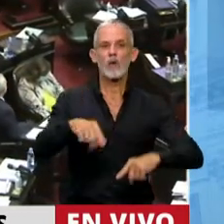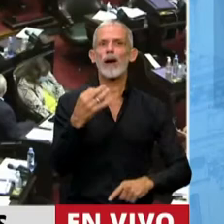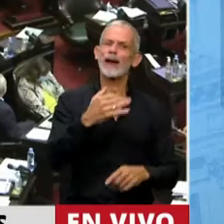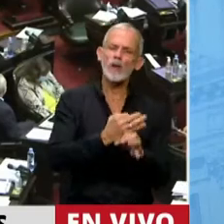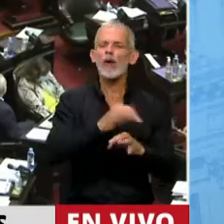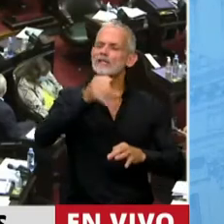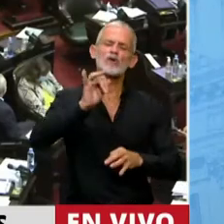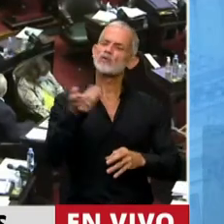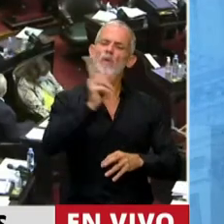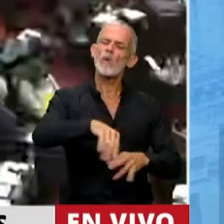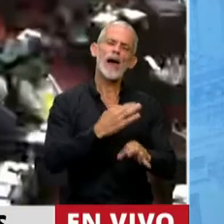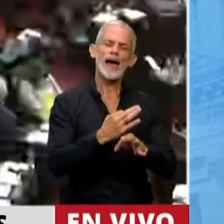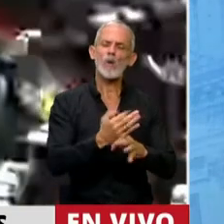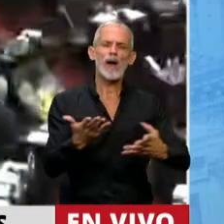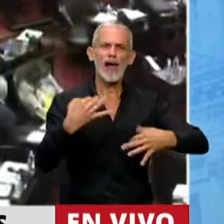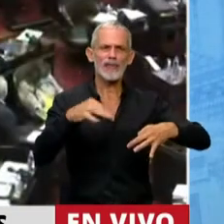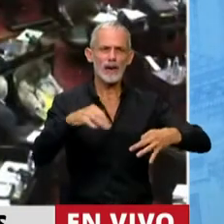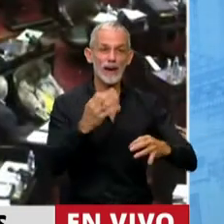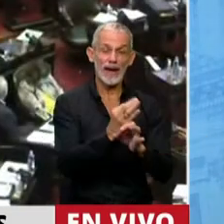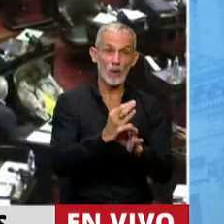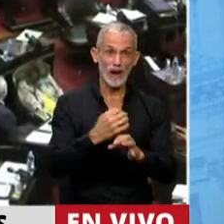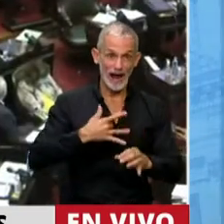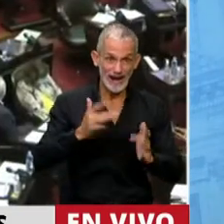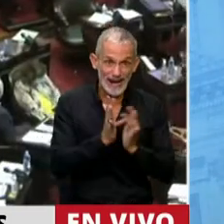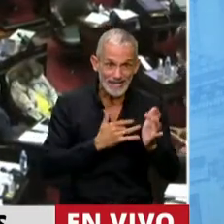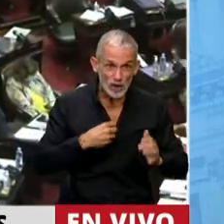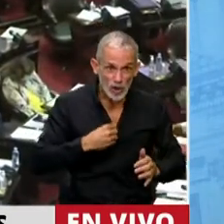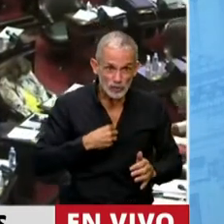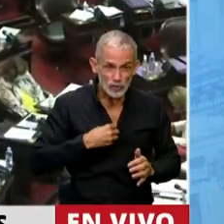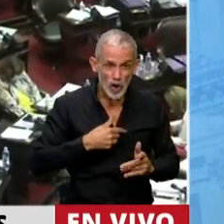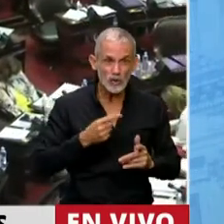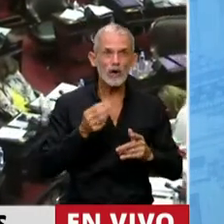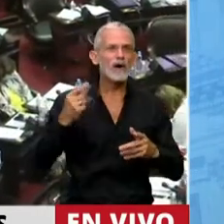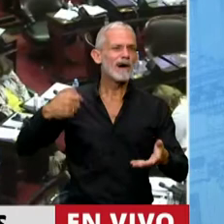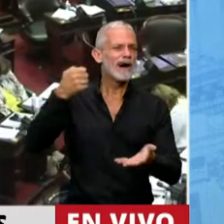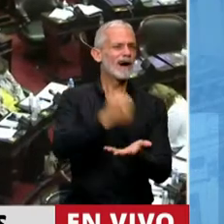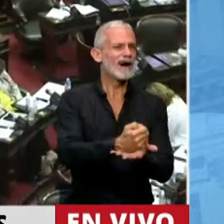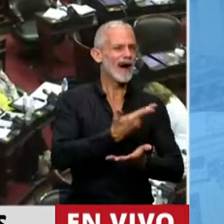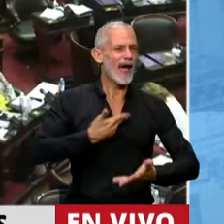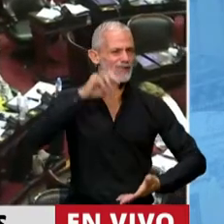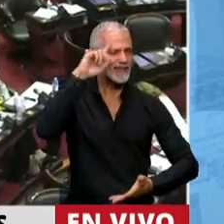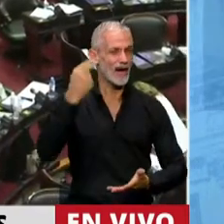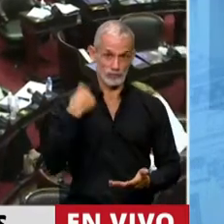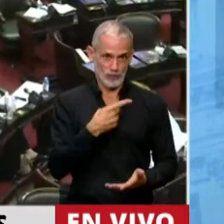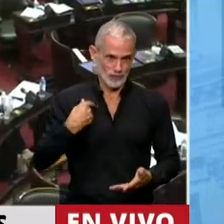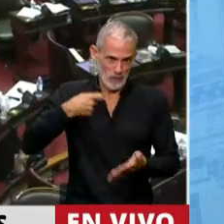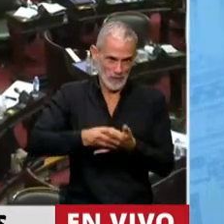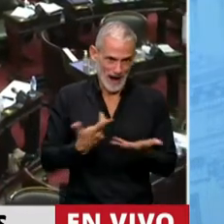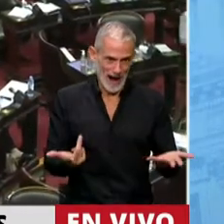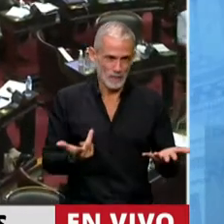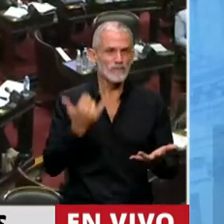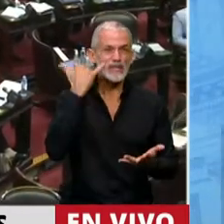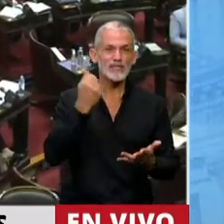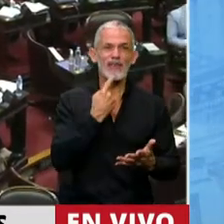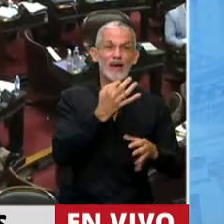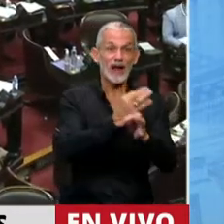hay que volver, sí o sí, hay que volver a las escuelas, los colegios religiosos que son subsidiados por el Estado, o sea, por todos nosotros, ya han